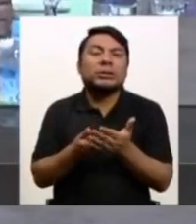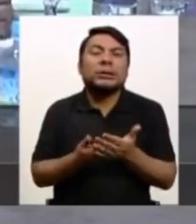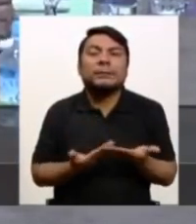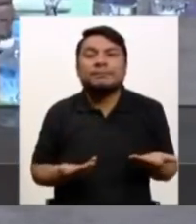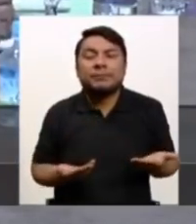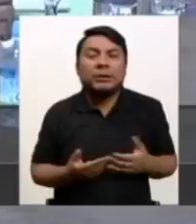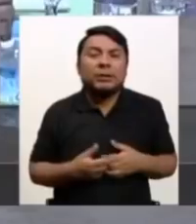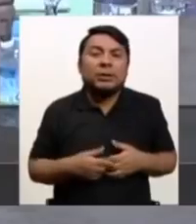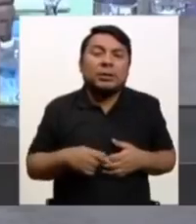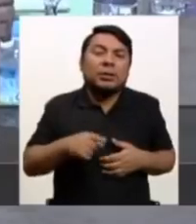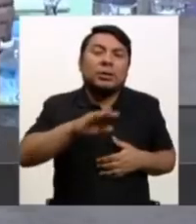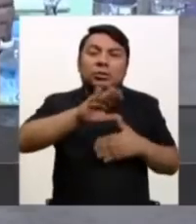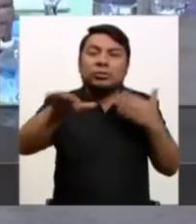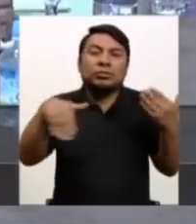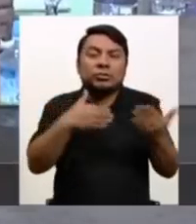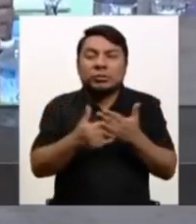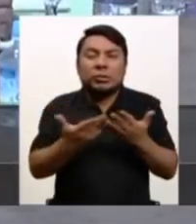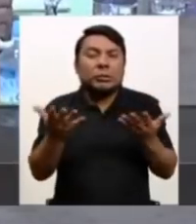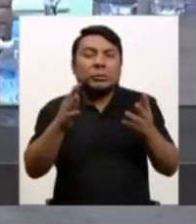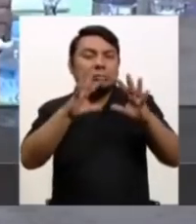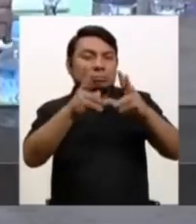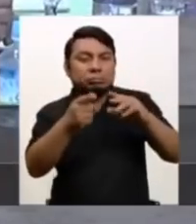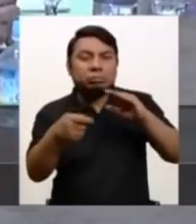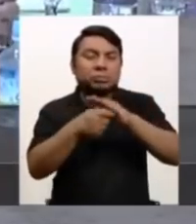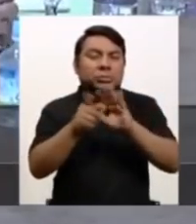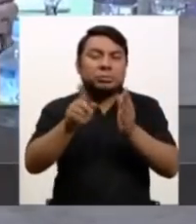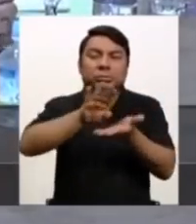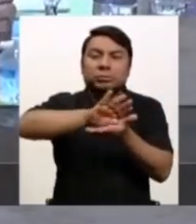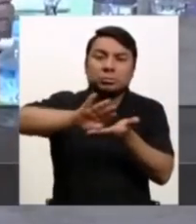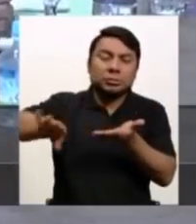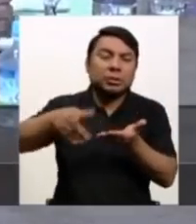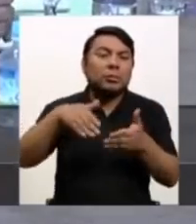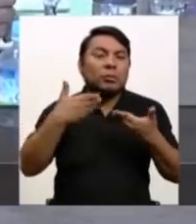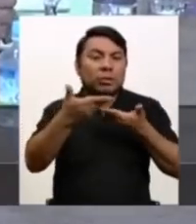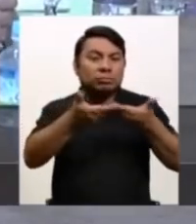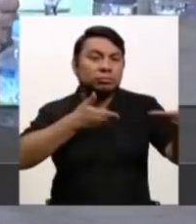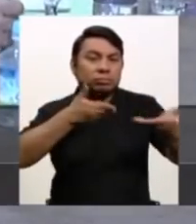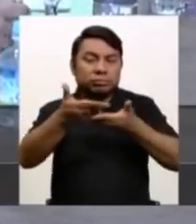voces del proteccionismo exagerado.